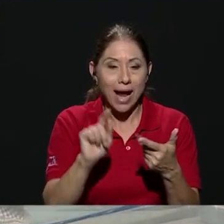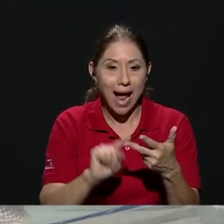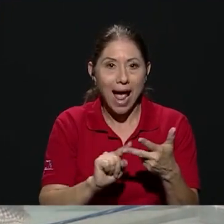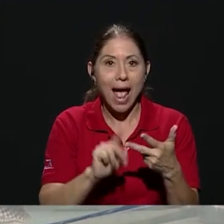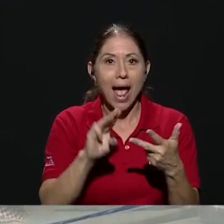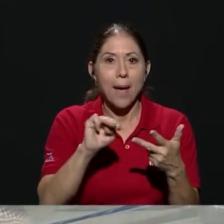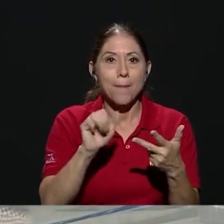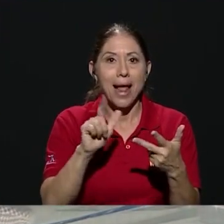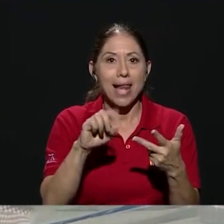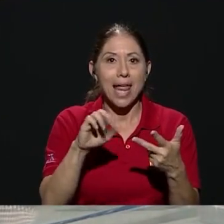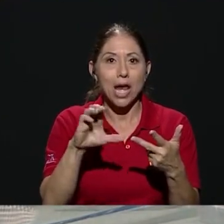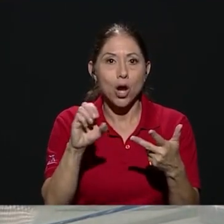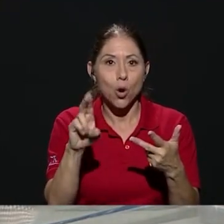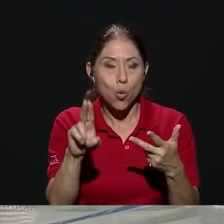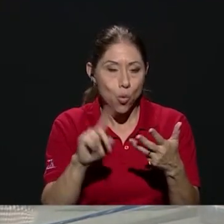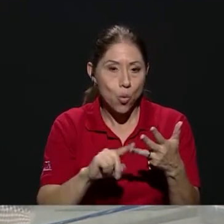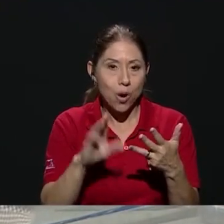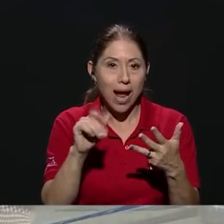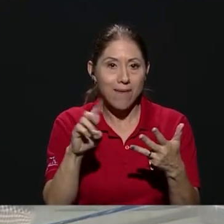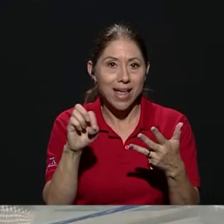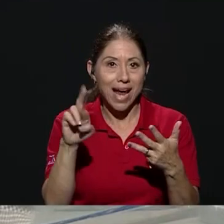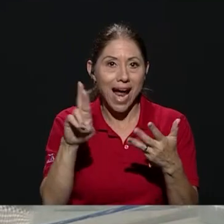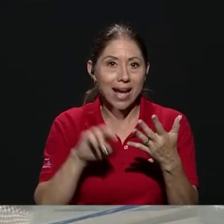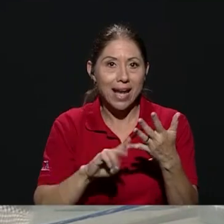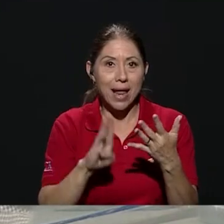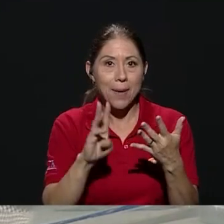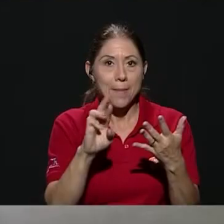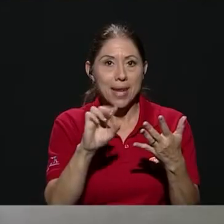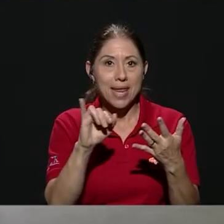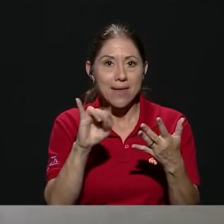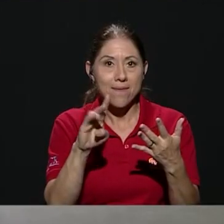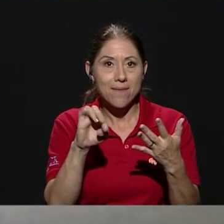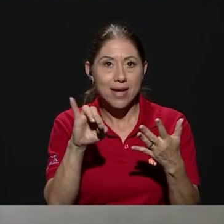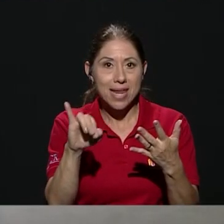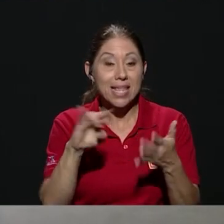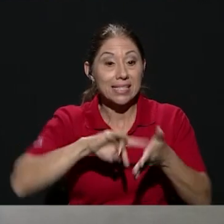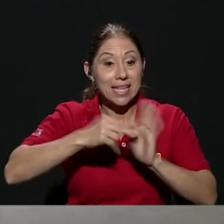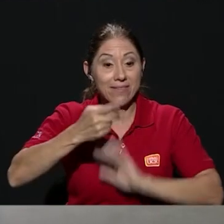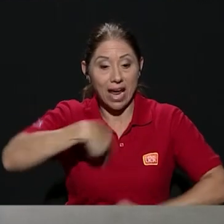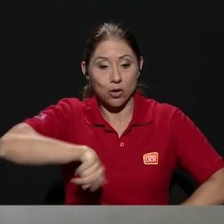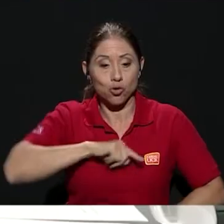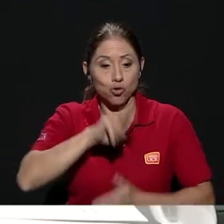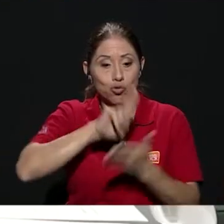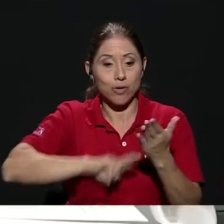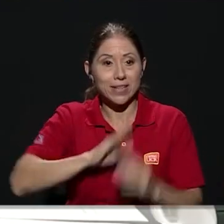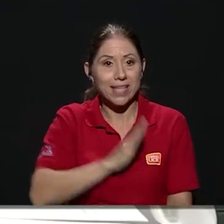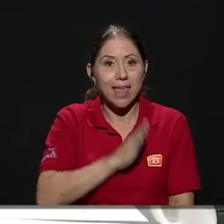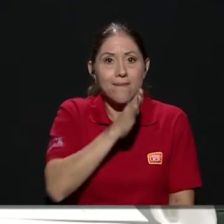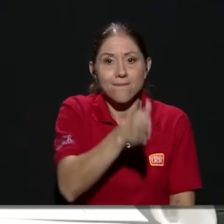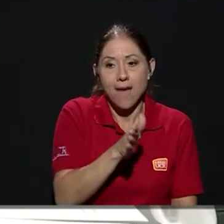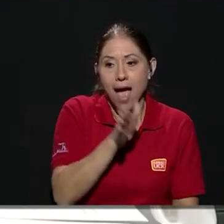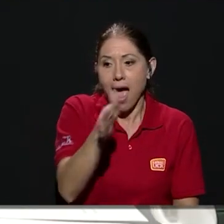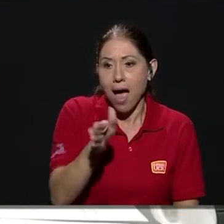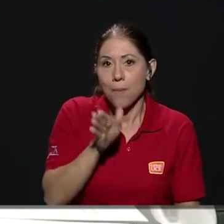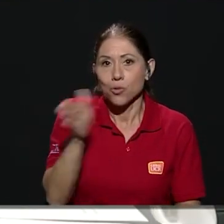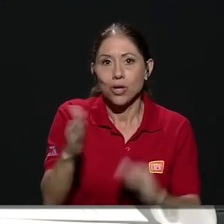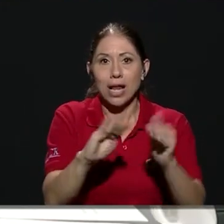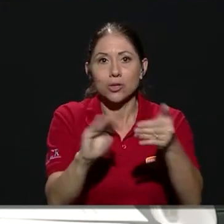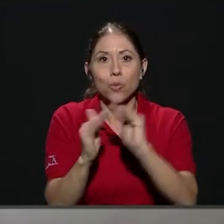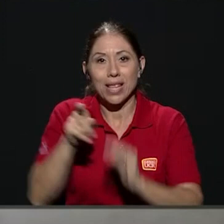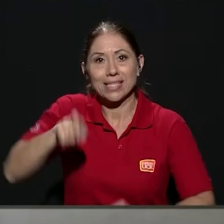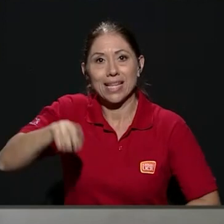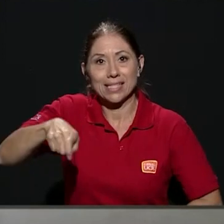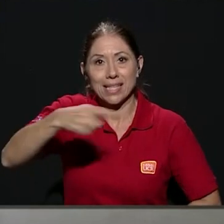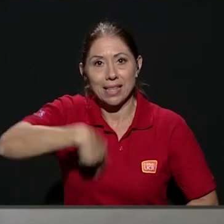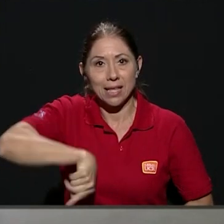grupo Bribri, Cabecar, eso hace que nosotros podamos llegar como universidad a las comunidades que nos requieren.